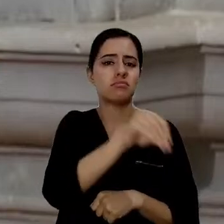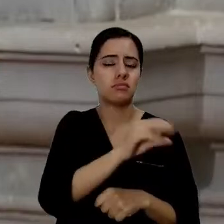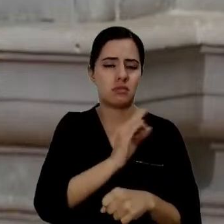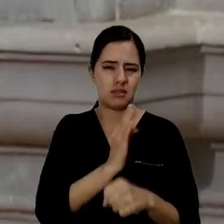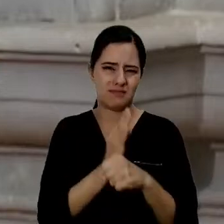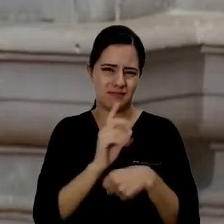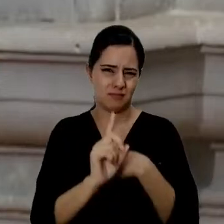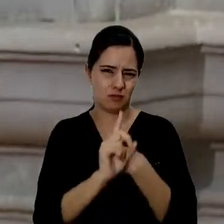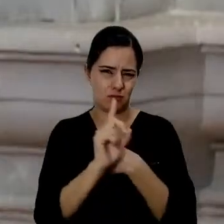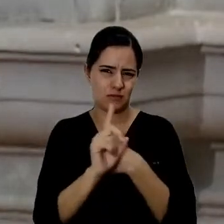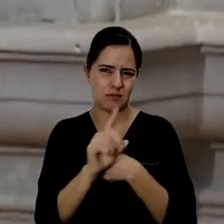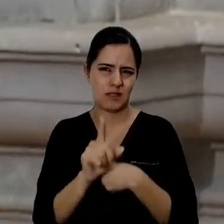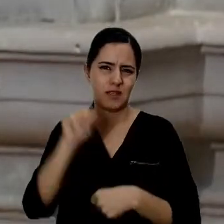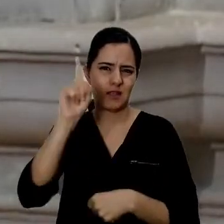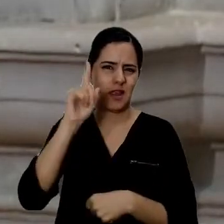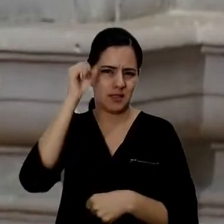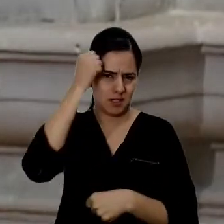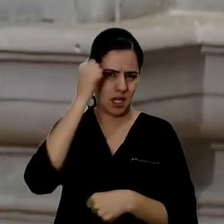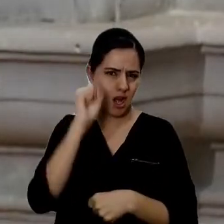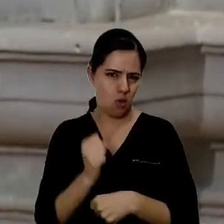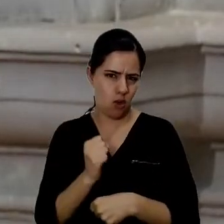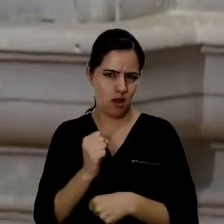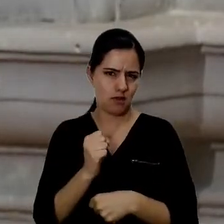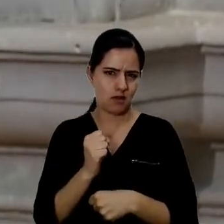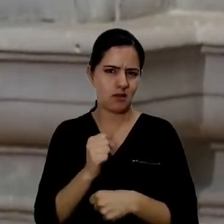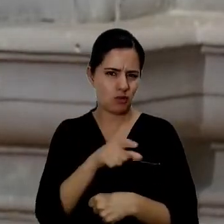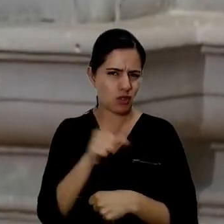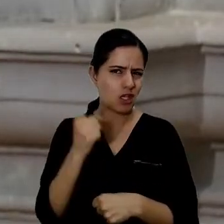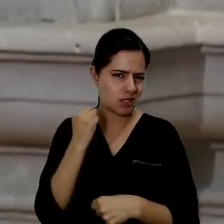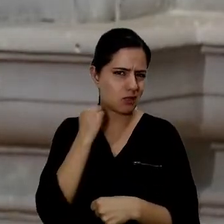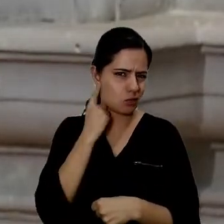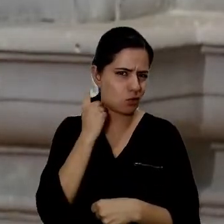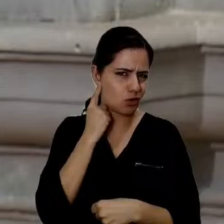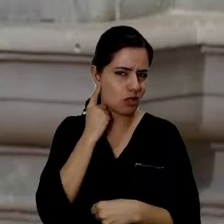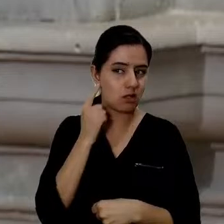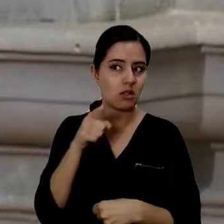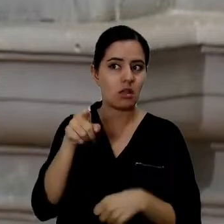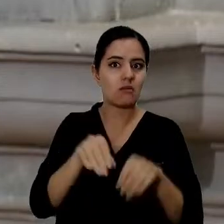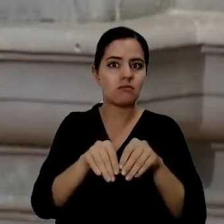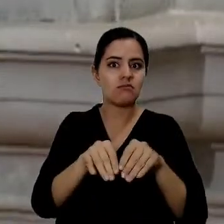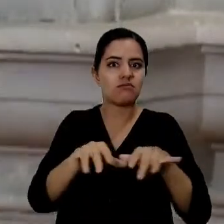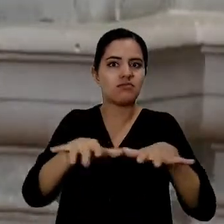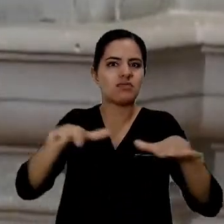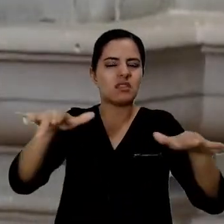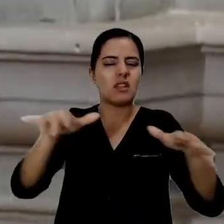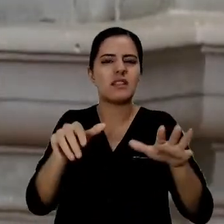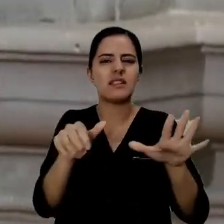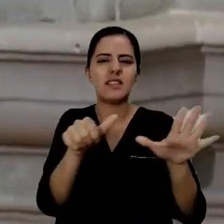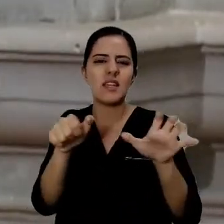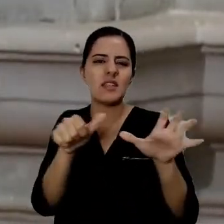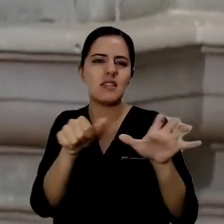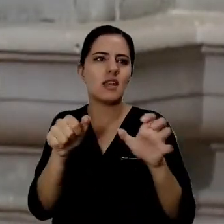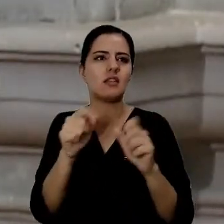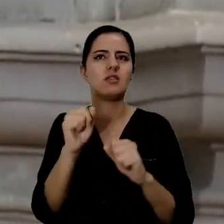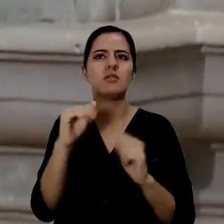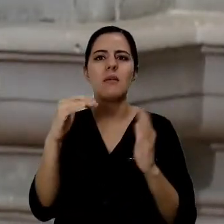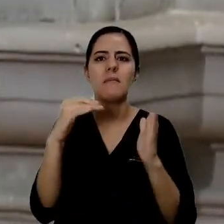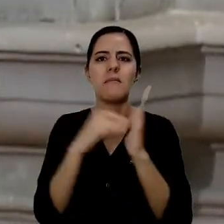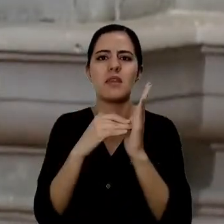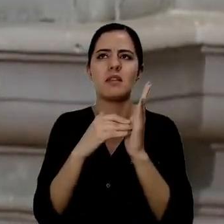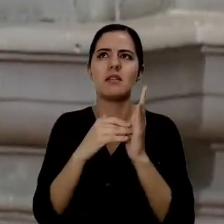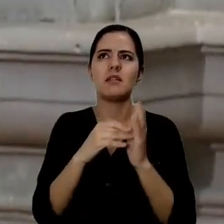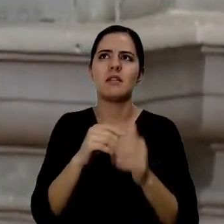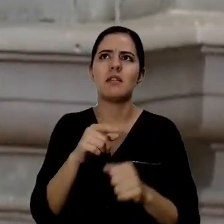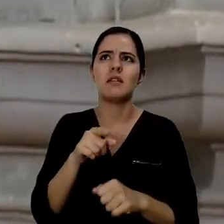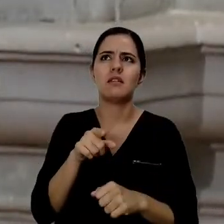en Culiacán, en Sinaloa, no escuchamos que despliegan 600 o 1000 elementos que saben de dónde van,